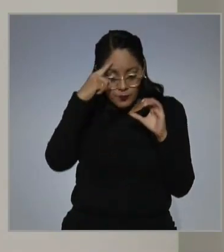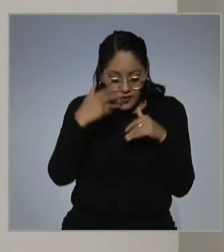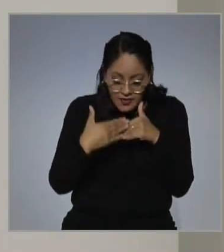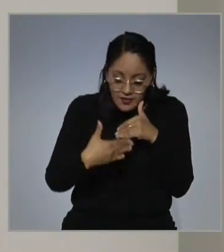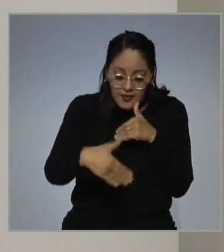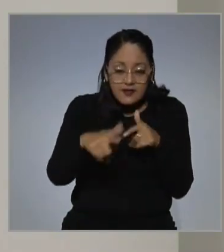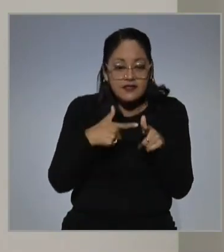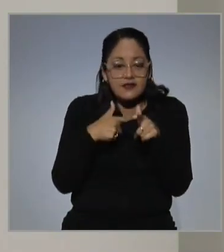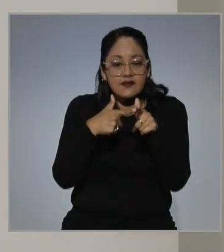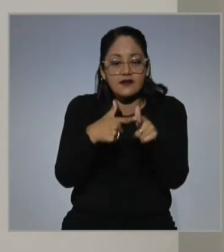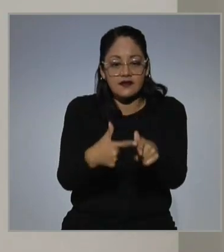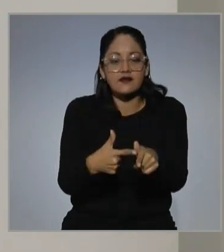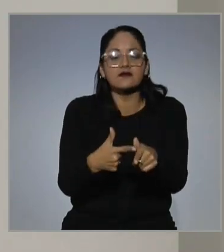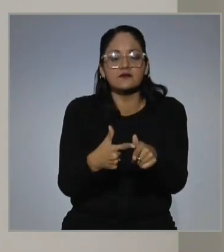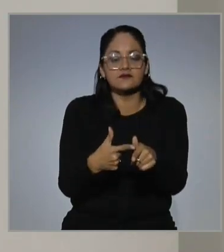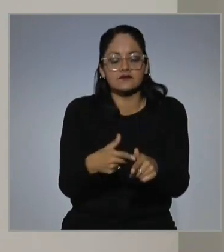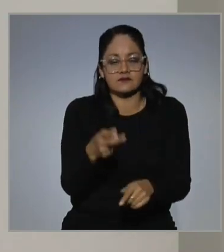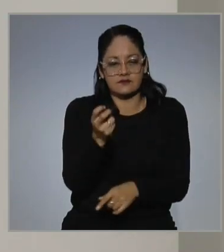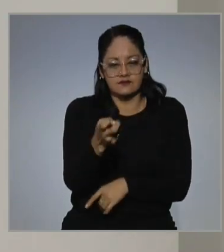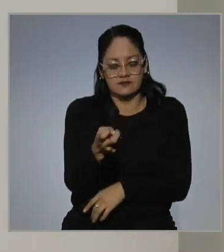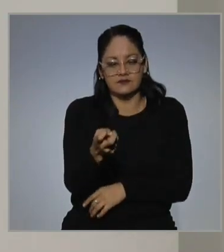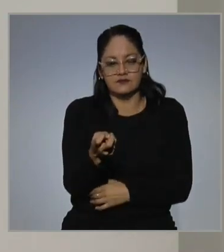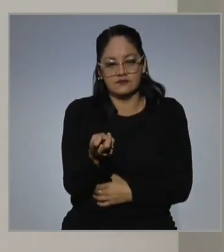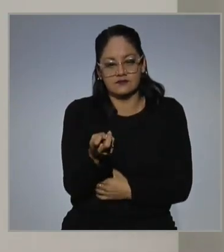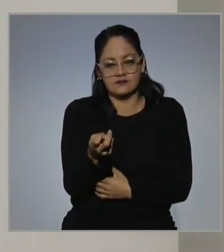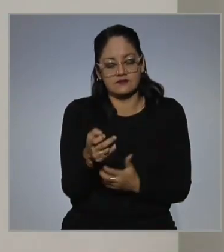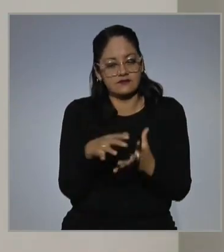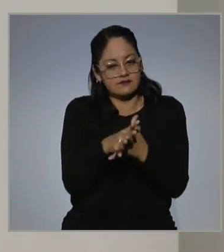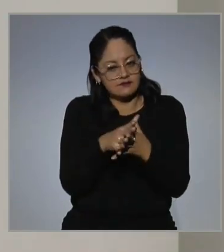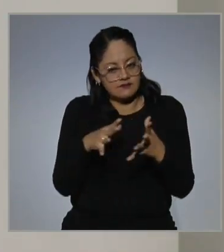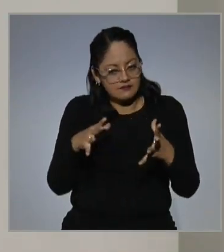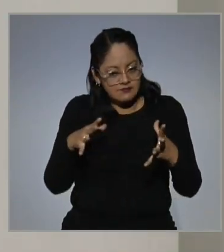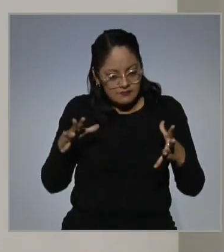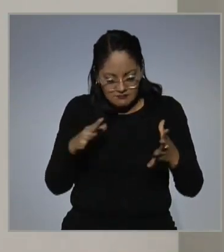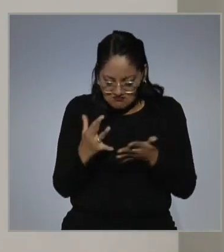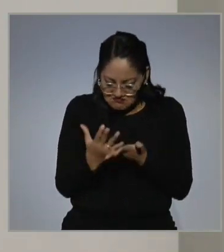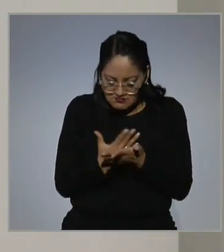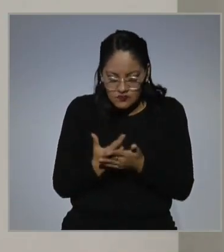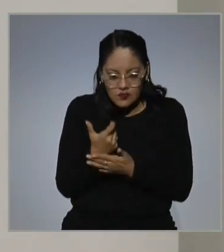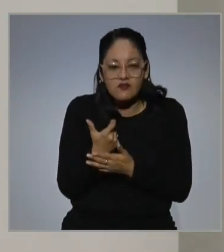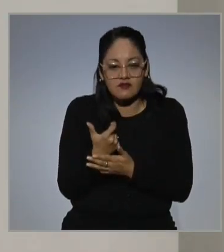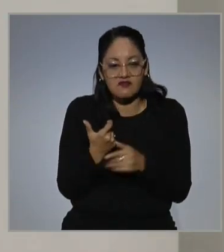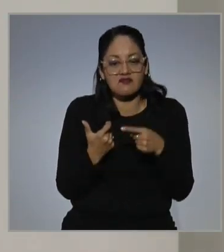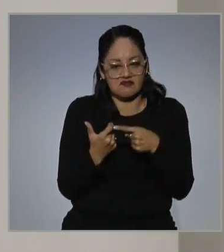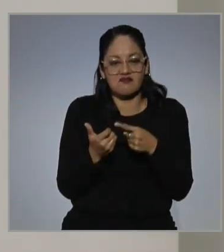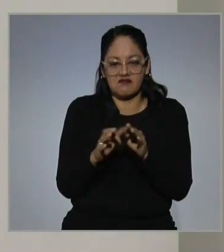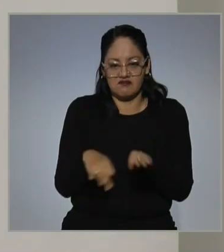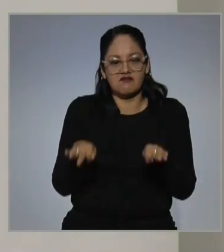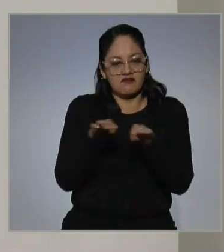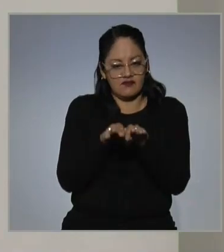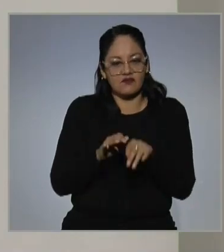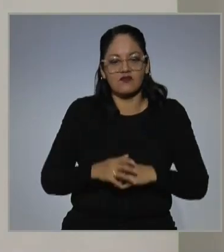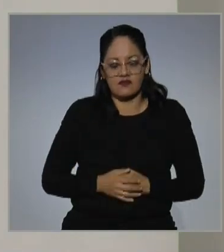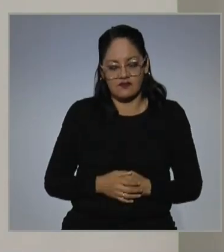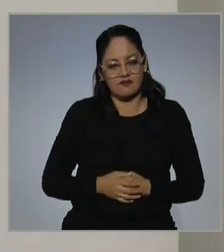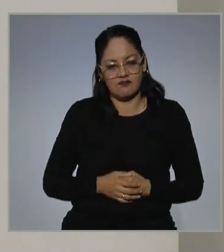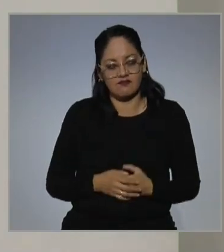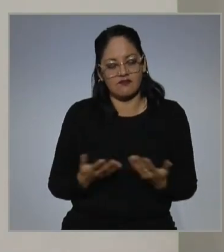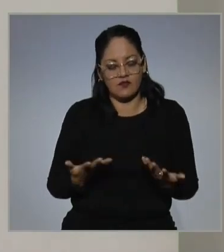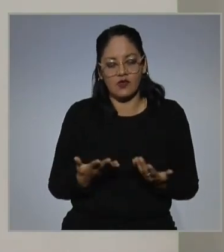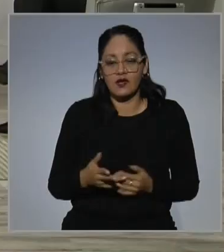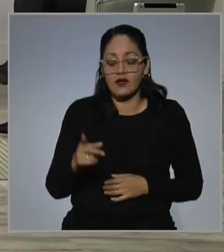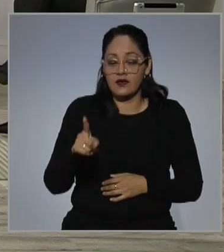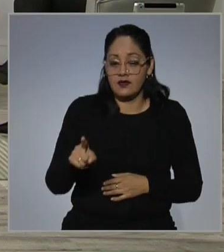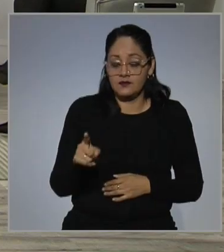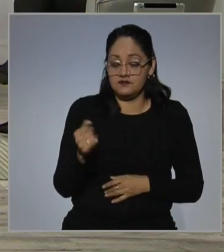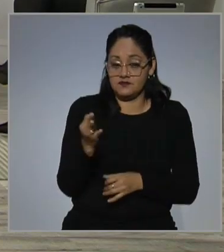seguir produciendo esta gran derrama económica que también produce y que es otra dimensión de todas estas festividades. Y